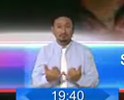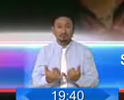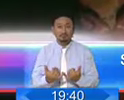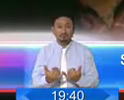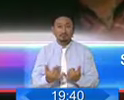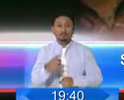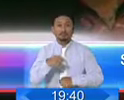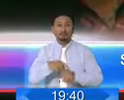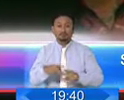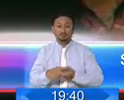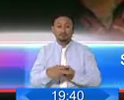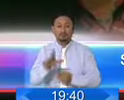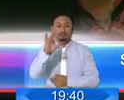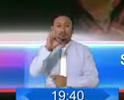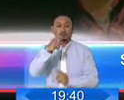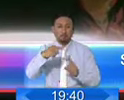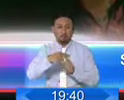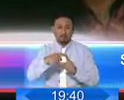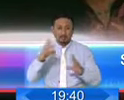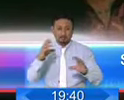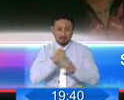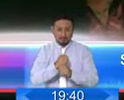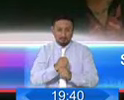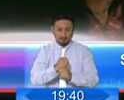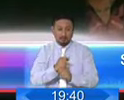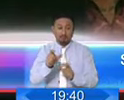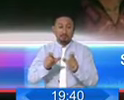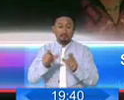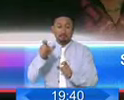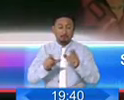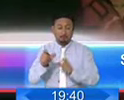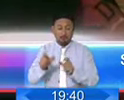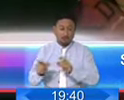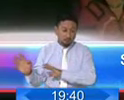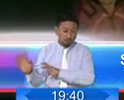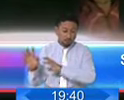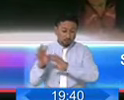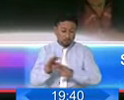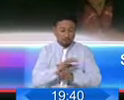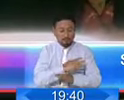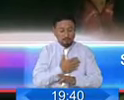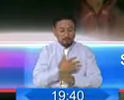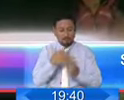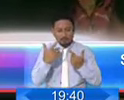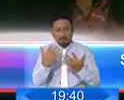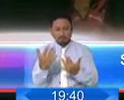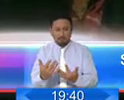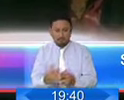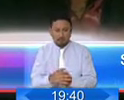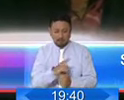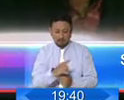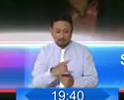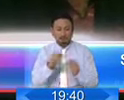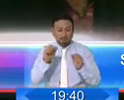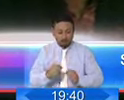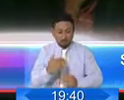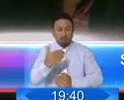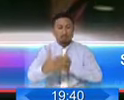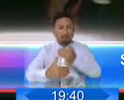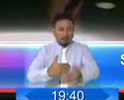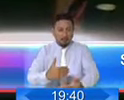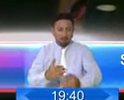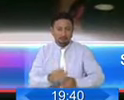a partir de las 8:30 de la noche, para que nuestros amigos televidentes estén atentos, que esto se llevará a cabo